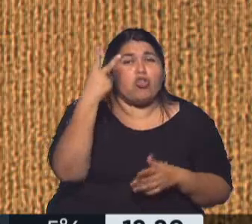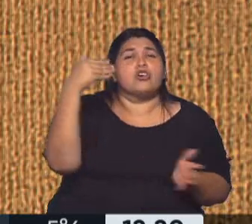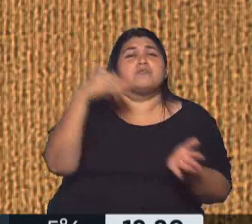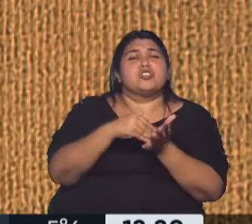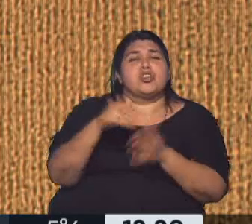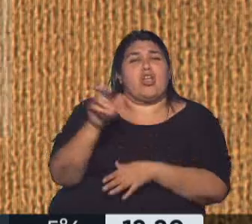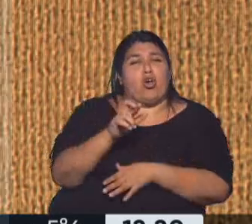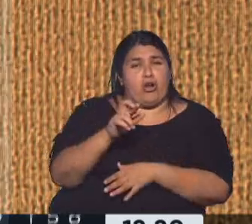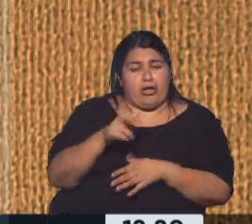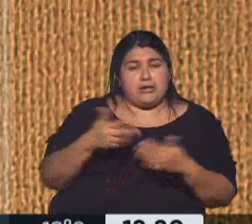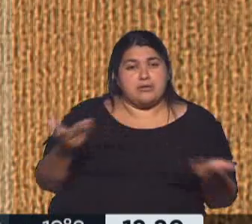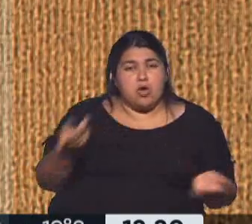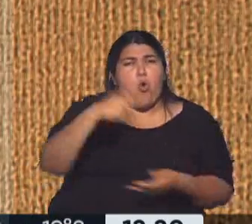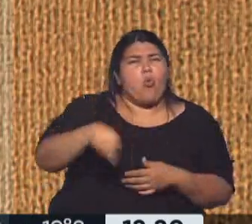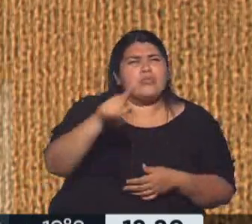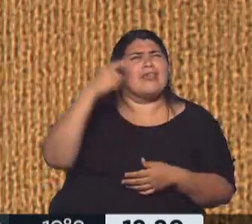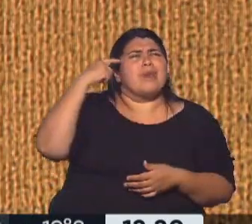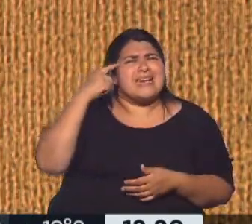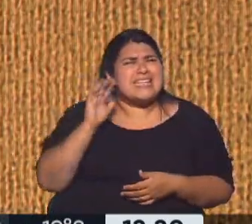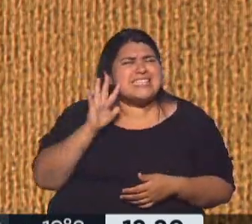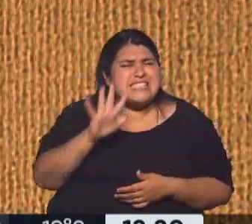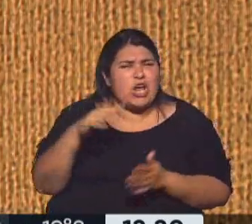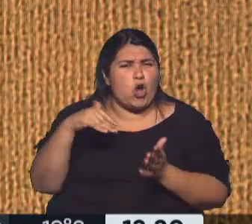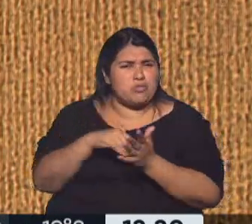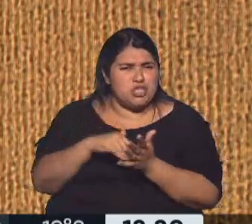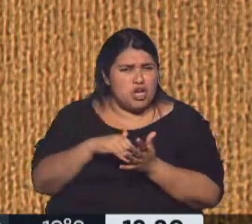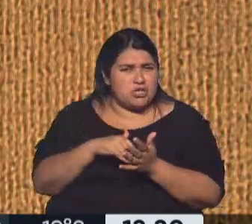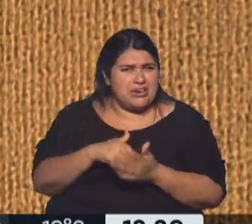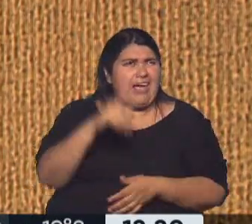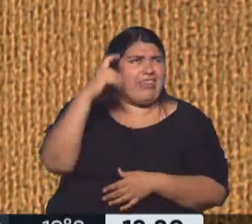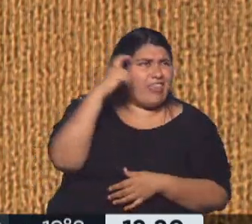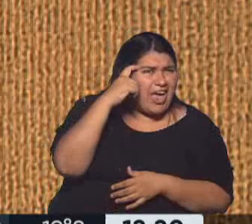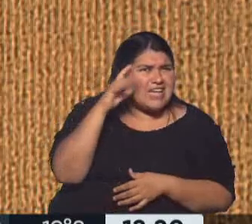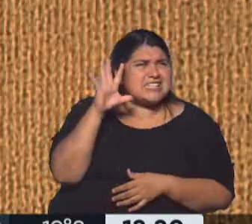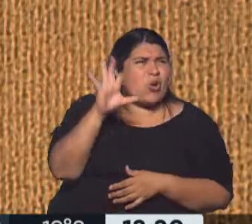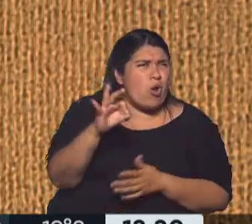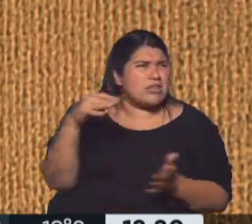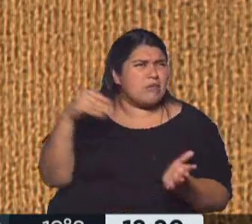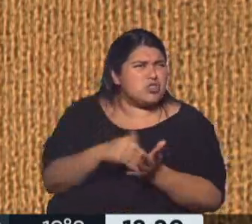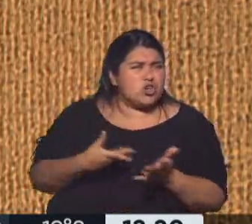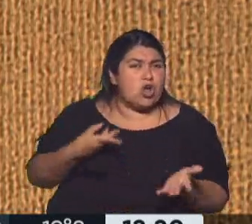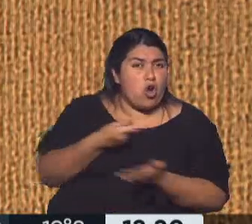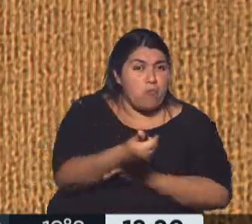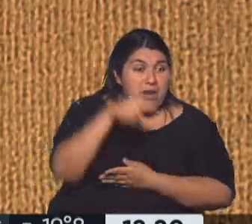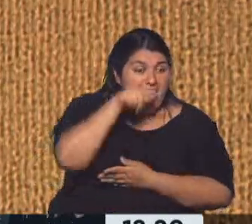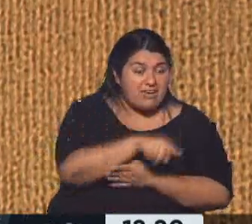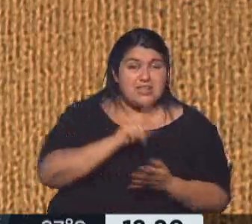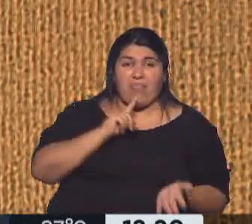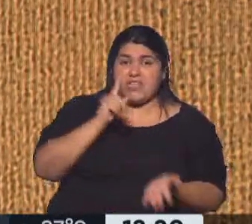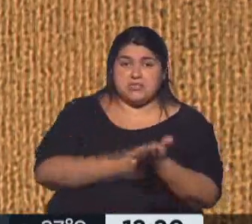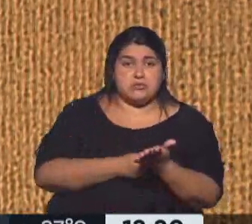mes. Imagínense 5 millones de dólares, imagínense 10, imagínense 50. Es claramente una medida para un